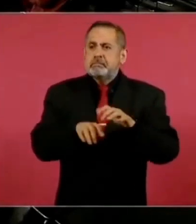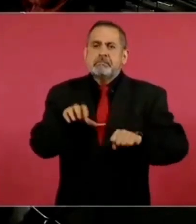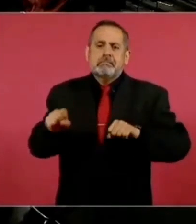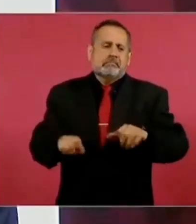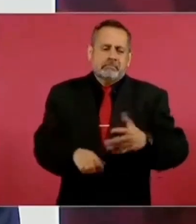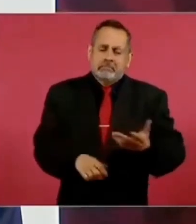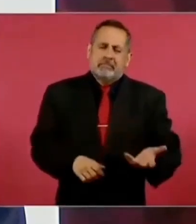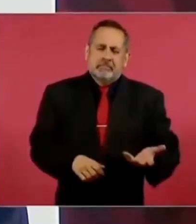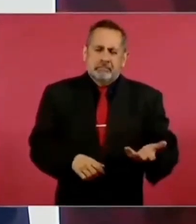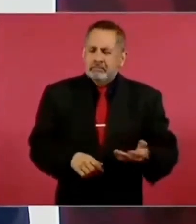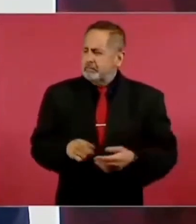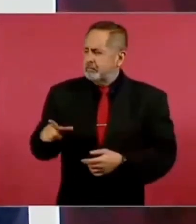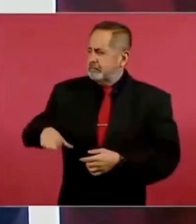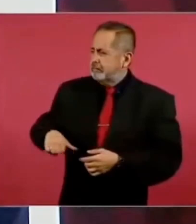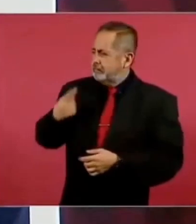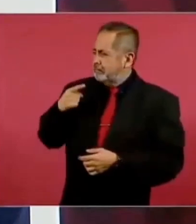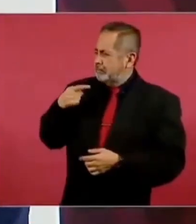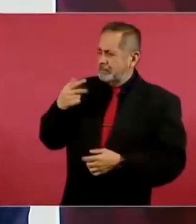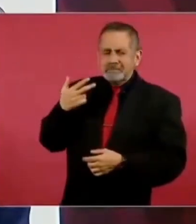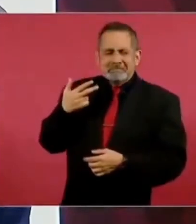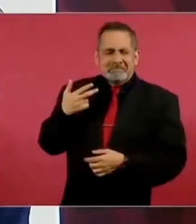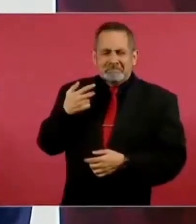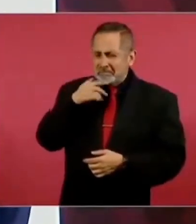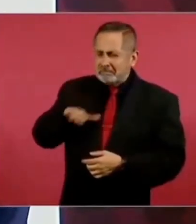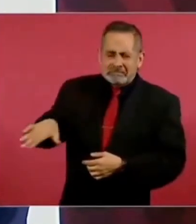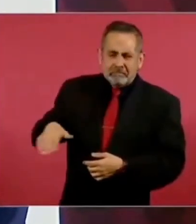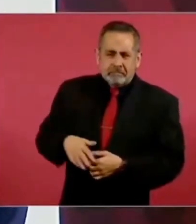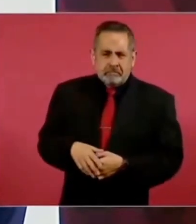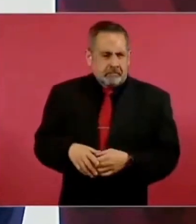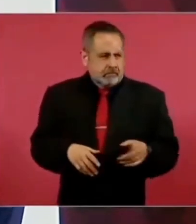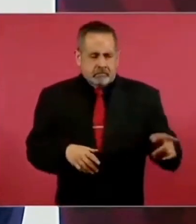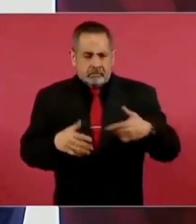el gobierno? Pues, si yo no soy un gerente